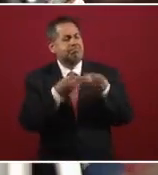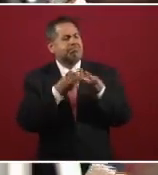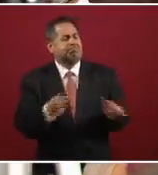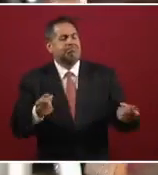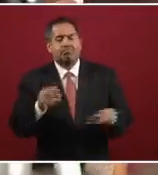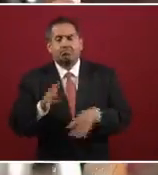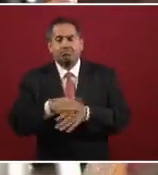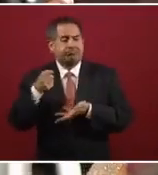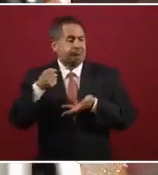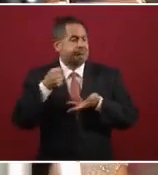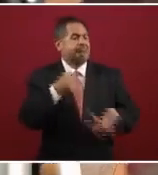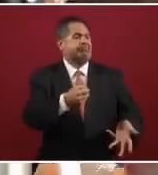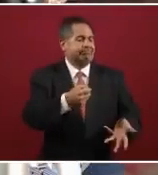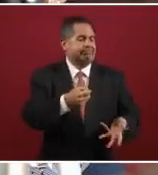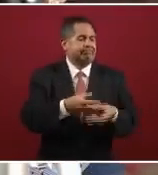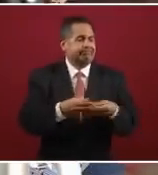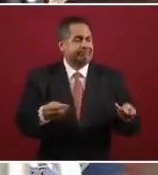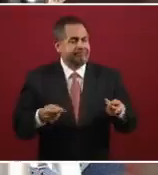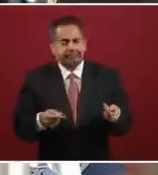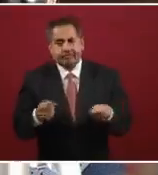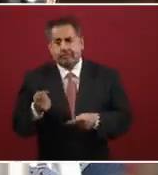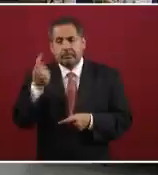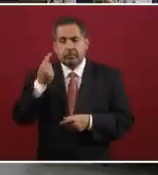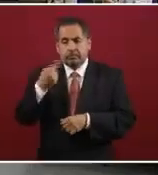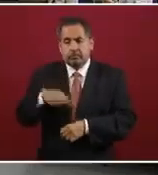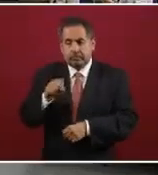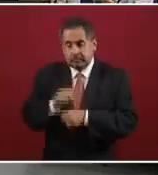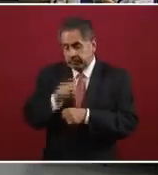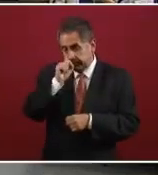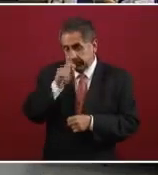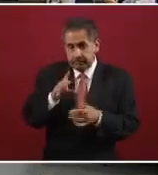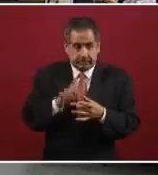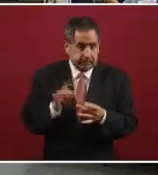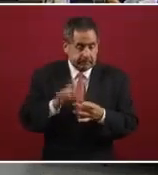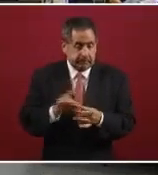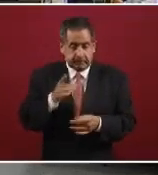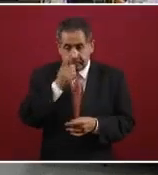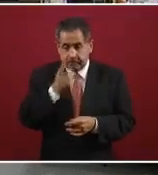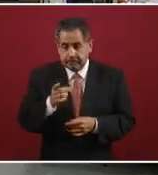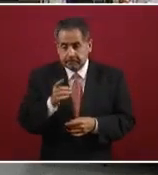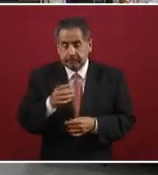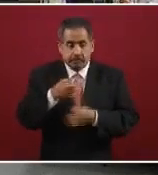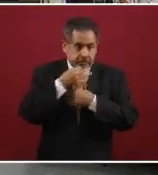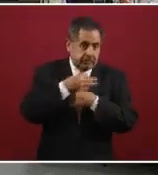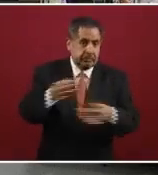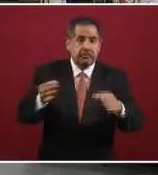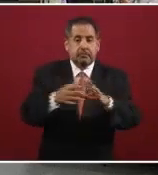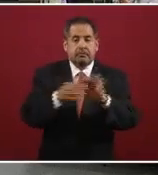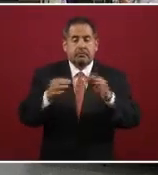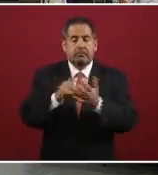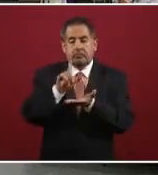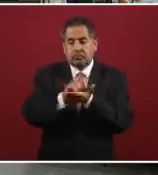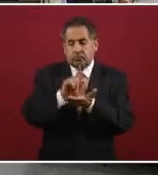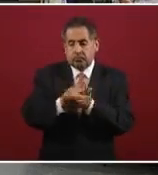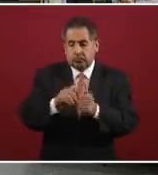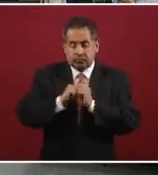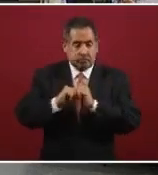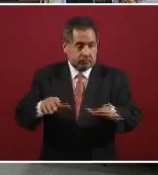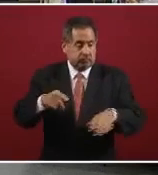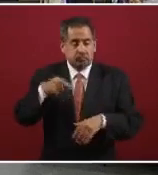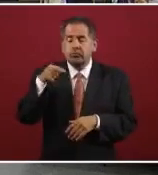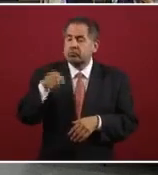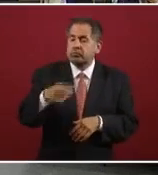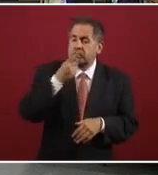presupuesto y el manejo de los recursos que ha hecho la semana pasada también usted hable este y dio a conocer un tweet a través de sus redes sociales